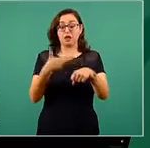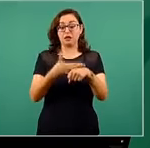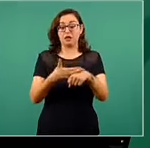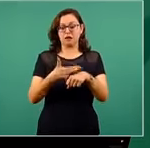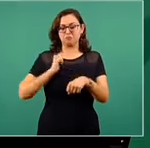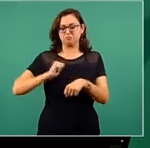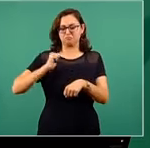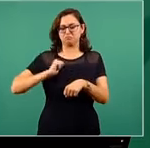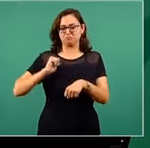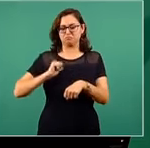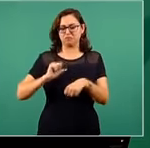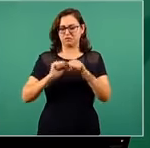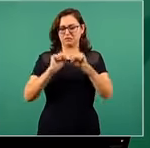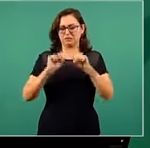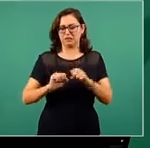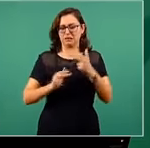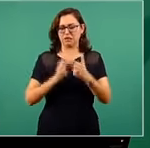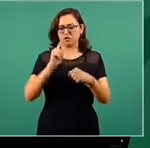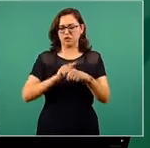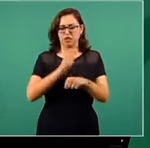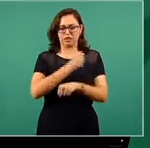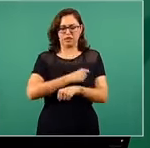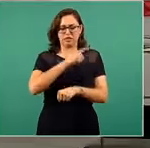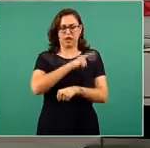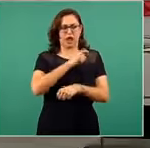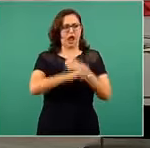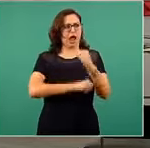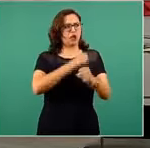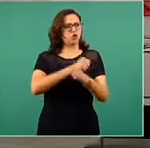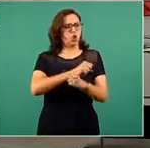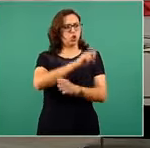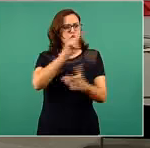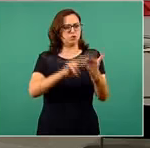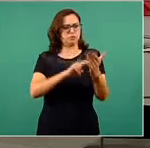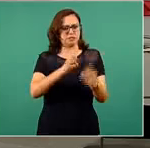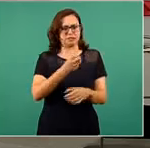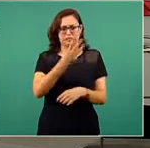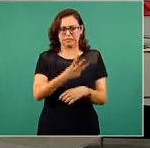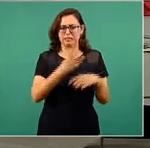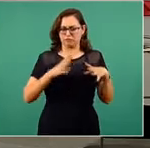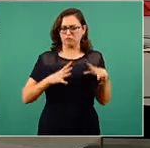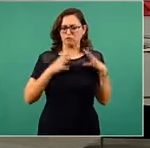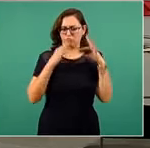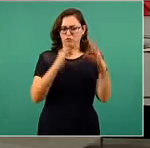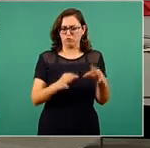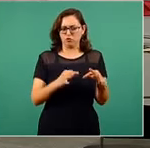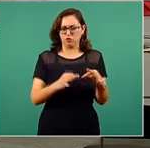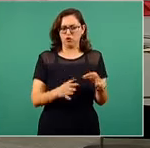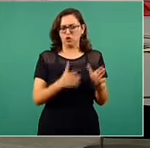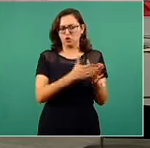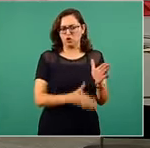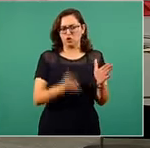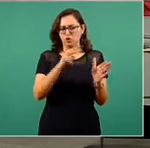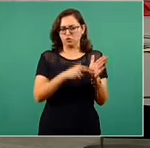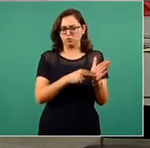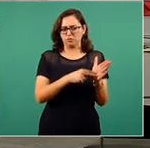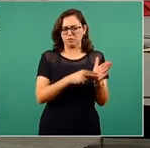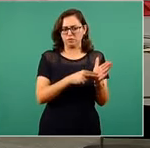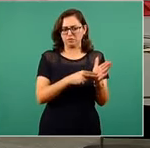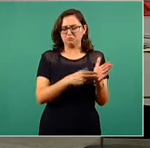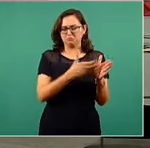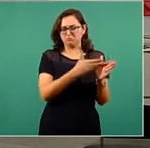de Salud de México que se estableció en el año 2003 en el sexenio 2000-2006 y